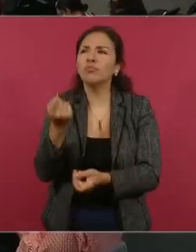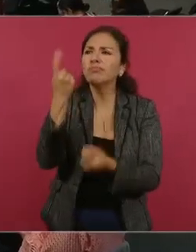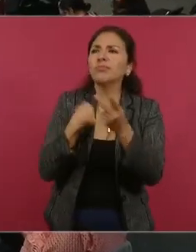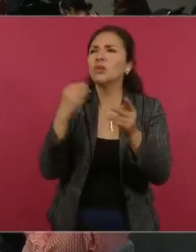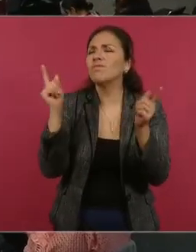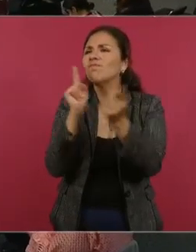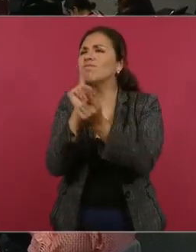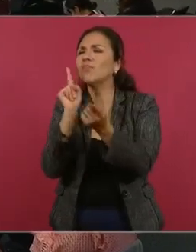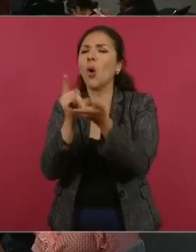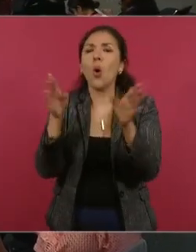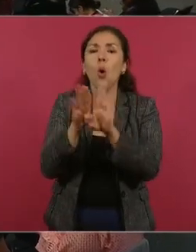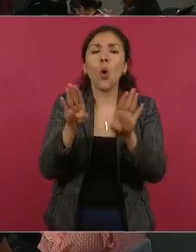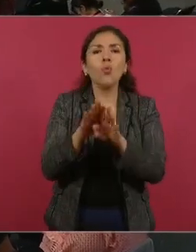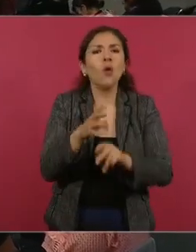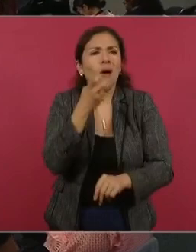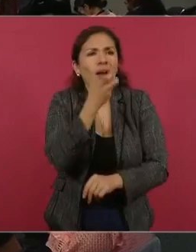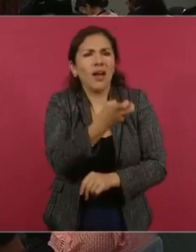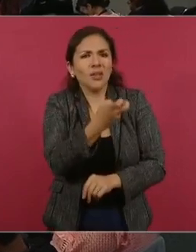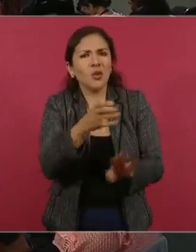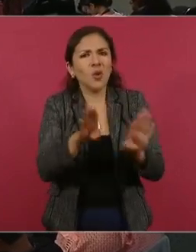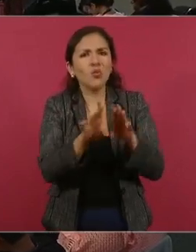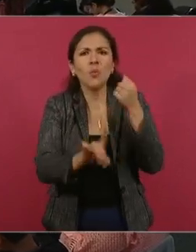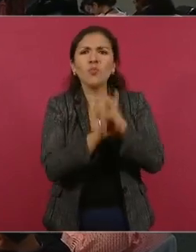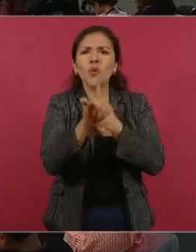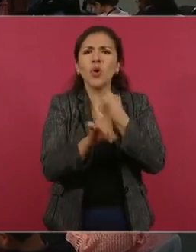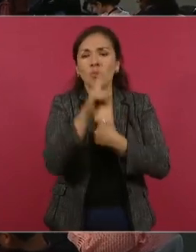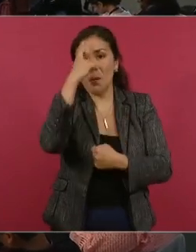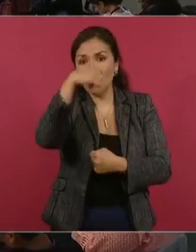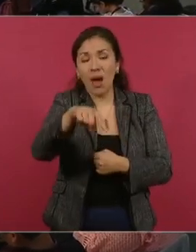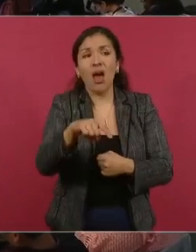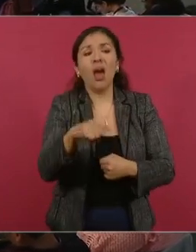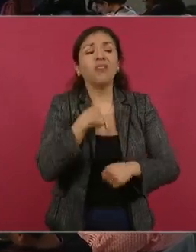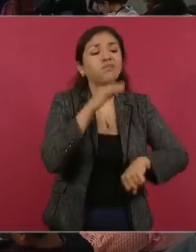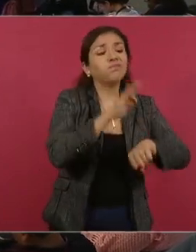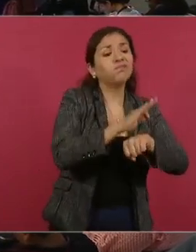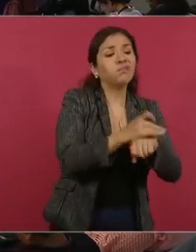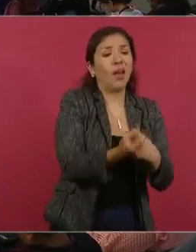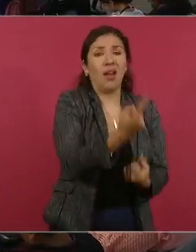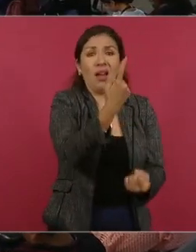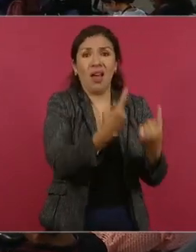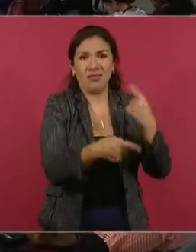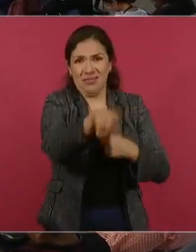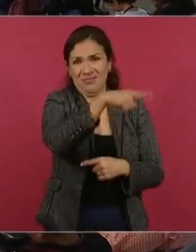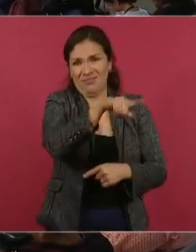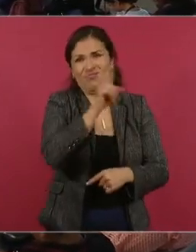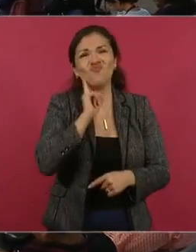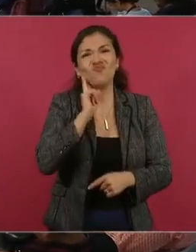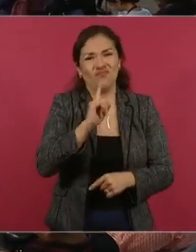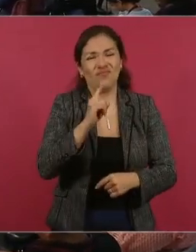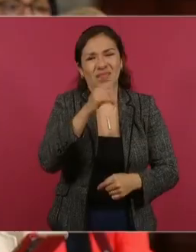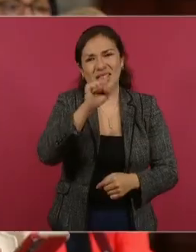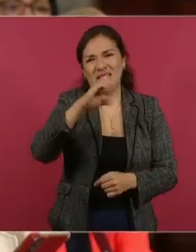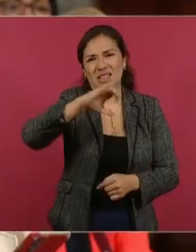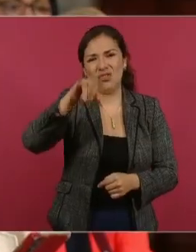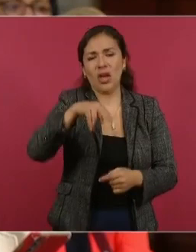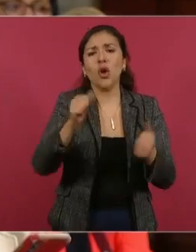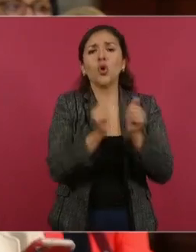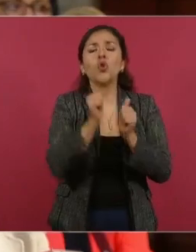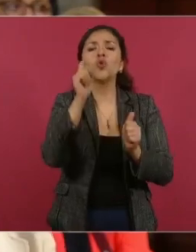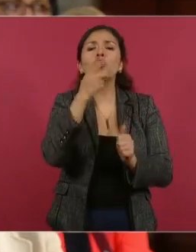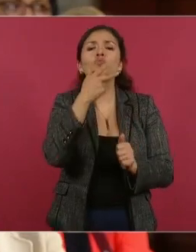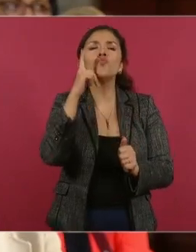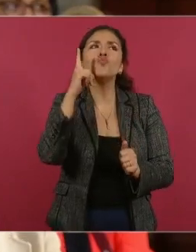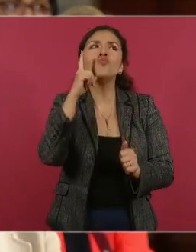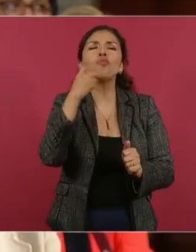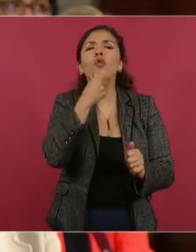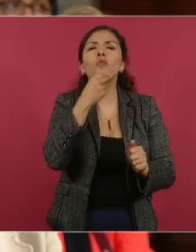abogados, respecto de este conflicto de interés y tráfico de influencias en los que habrían incurrido los ministros Luis María Aguilar